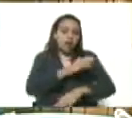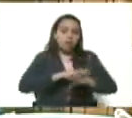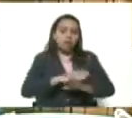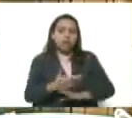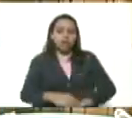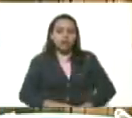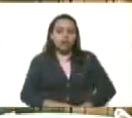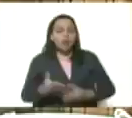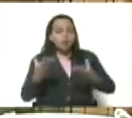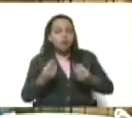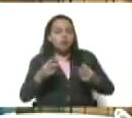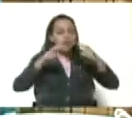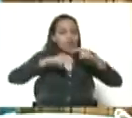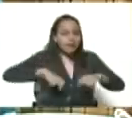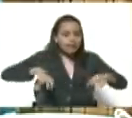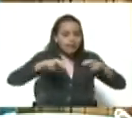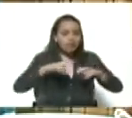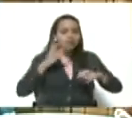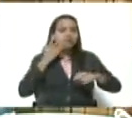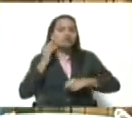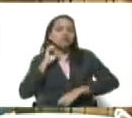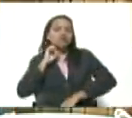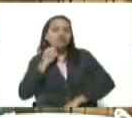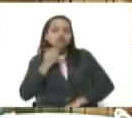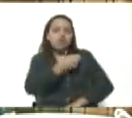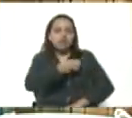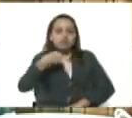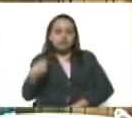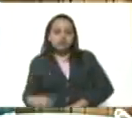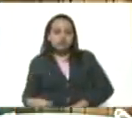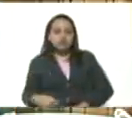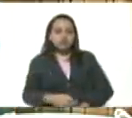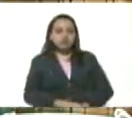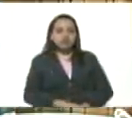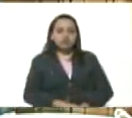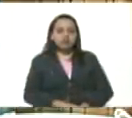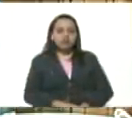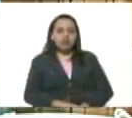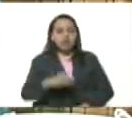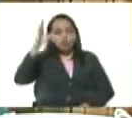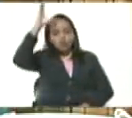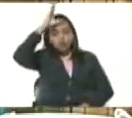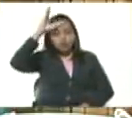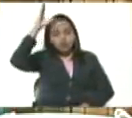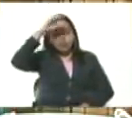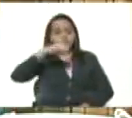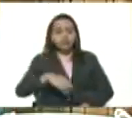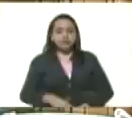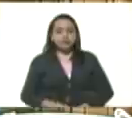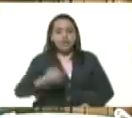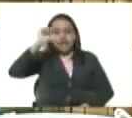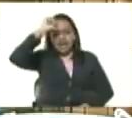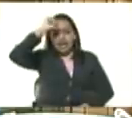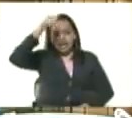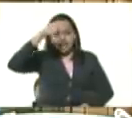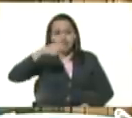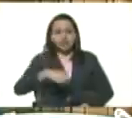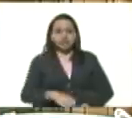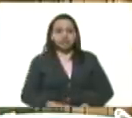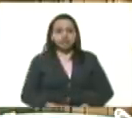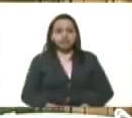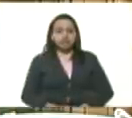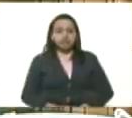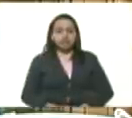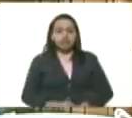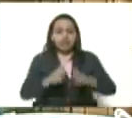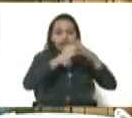hay varias investigaciones en Rusia, en China, en Turquía, en la India,